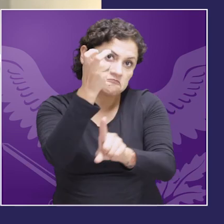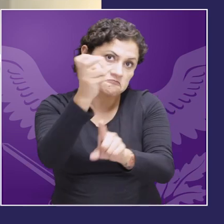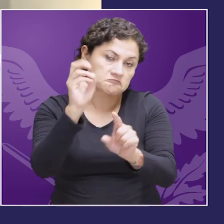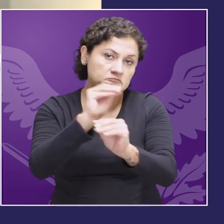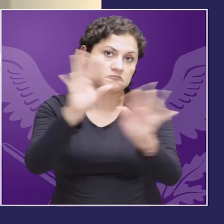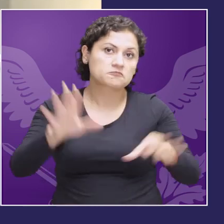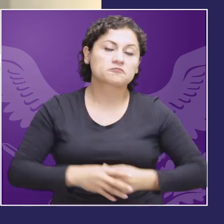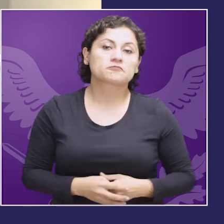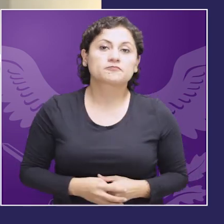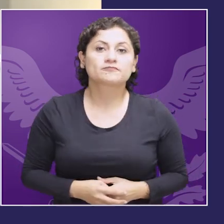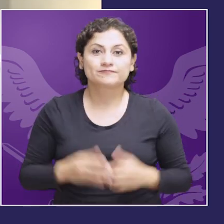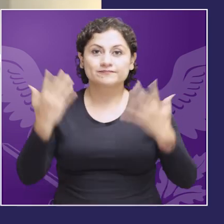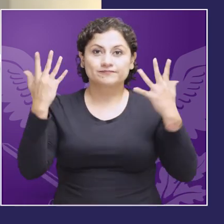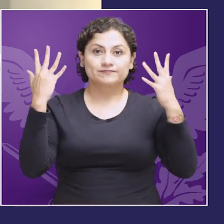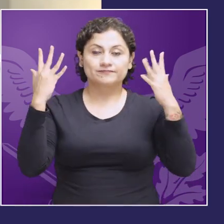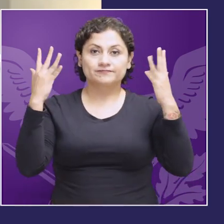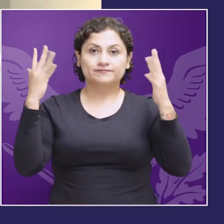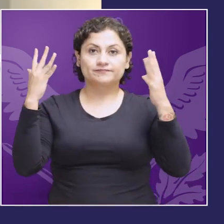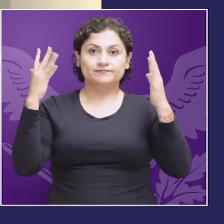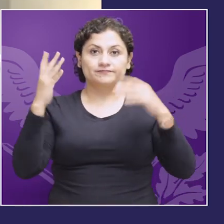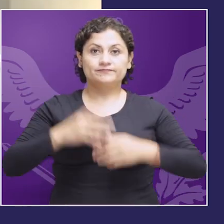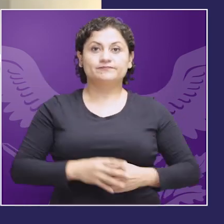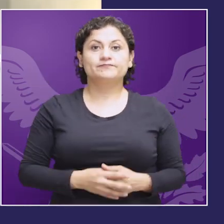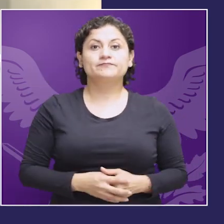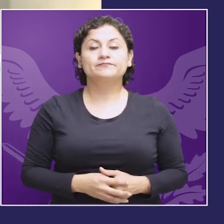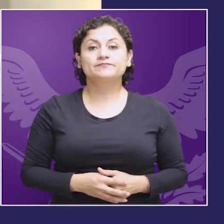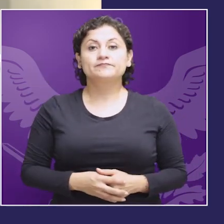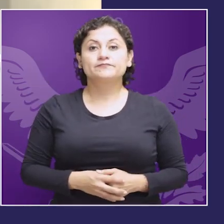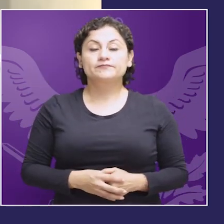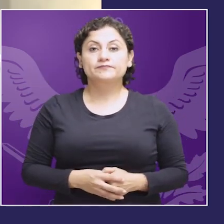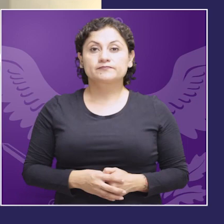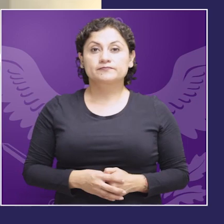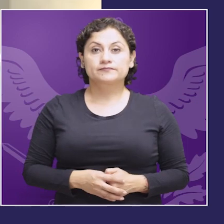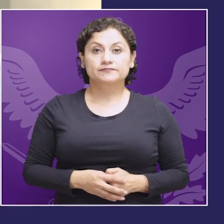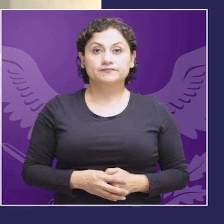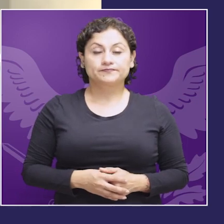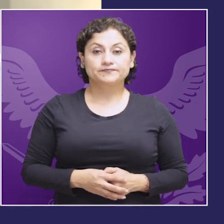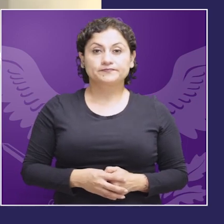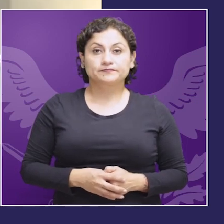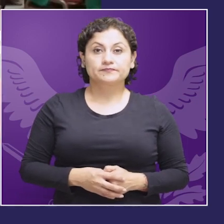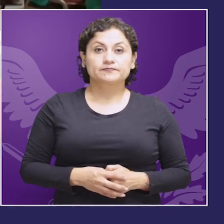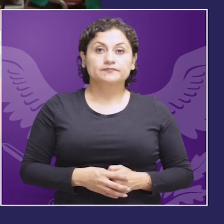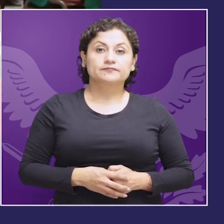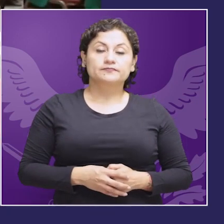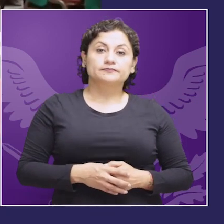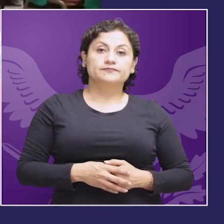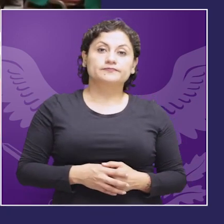también requieren de acciones afirmativas. Así es que bueno, por ahí iría un poco la lógica.